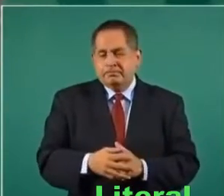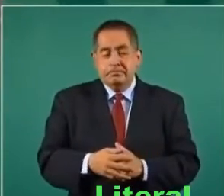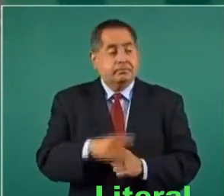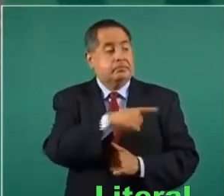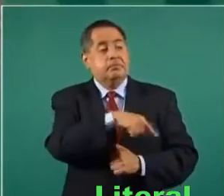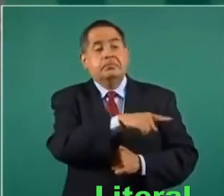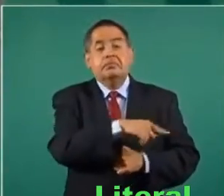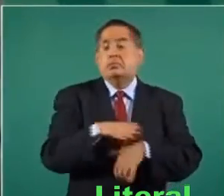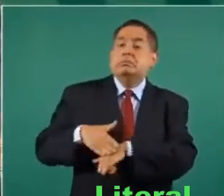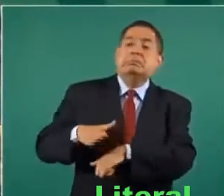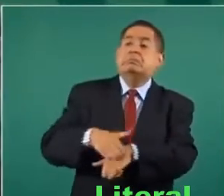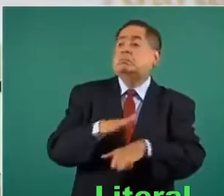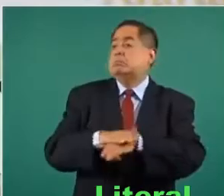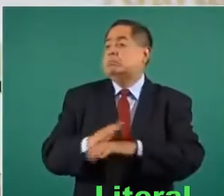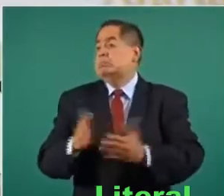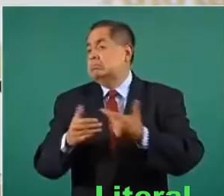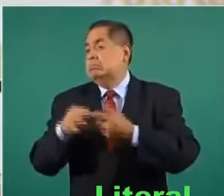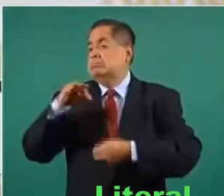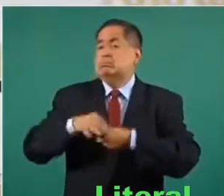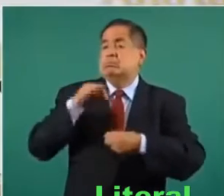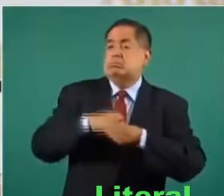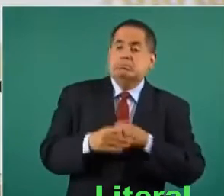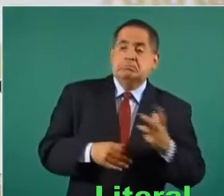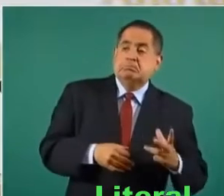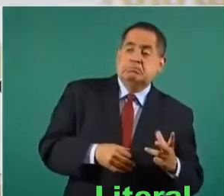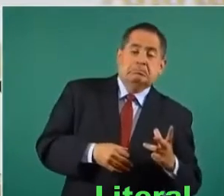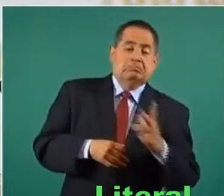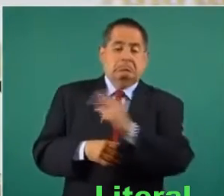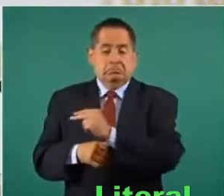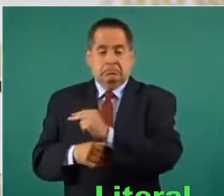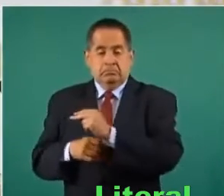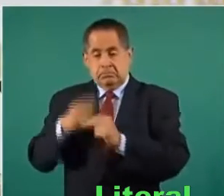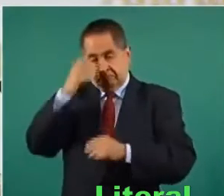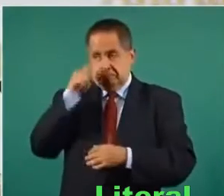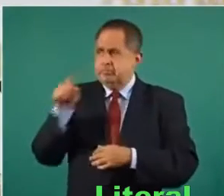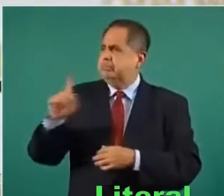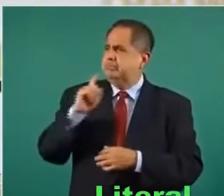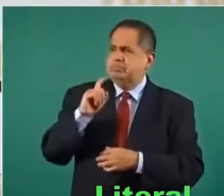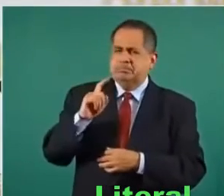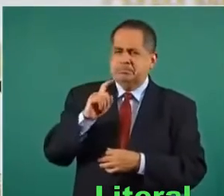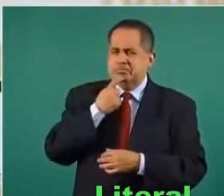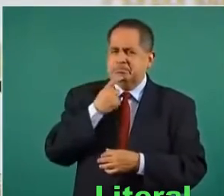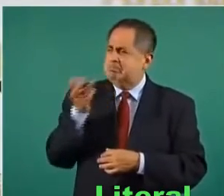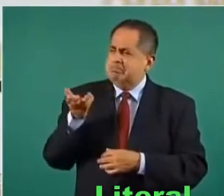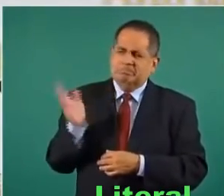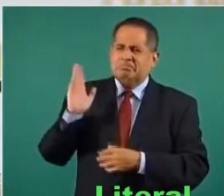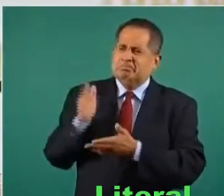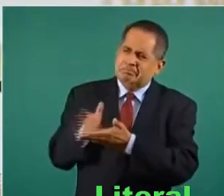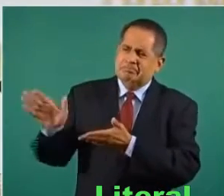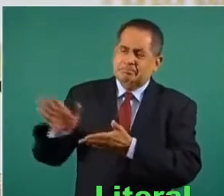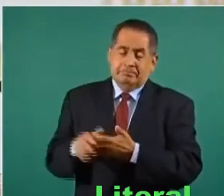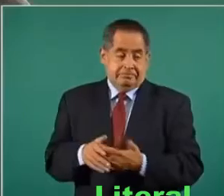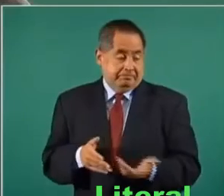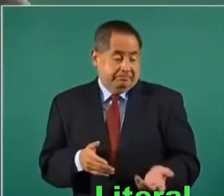llamen al pueblo a que voten para que yo me vaya.